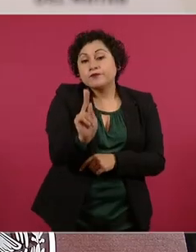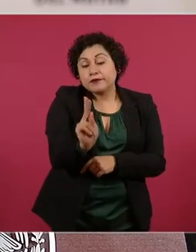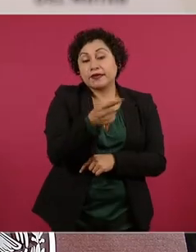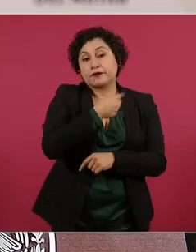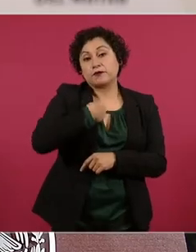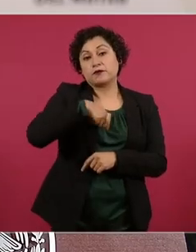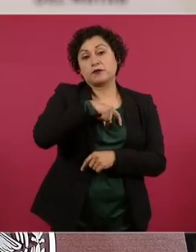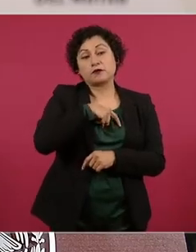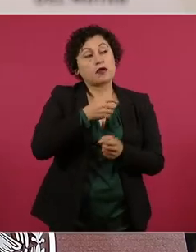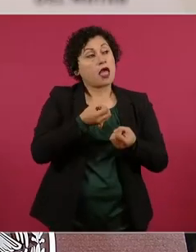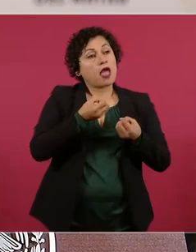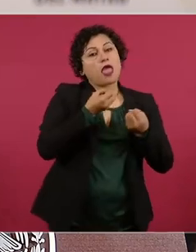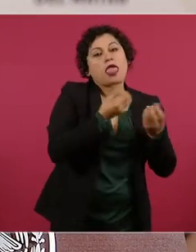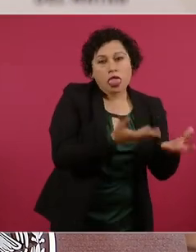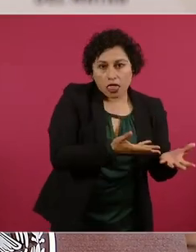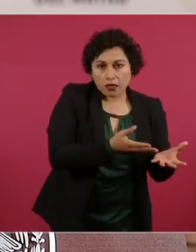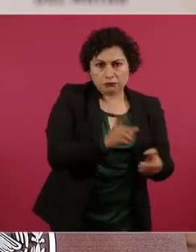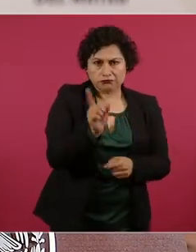porque